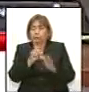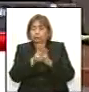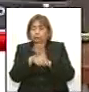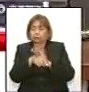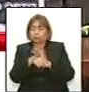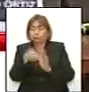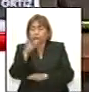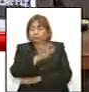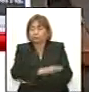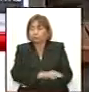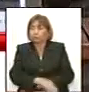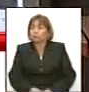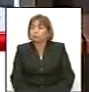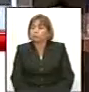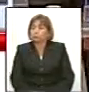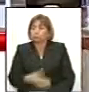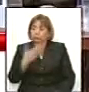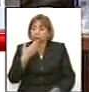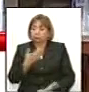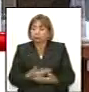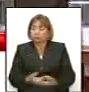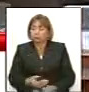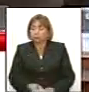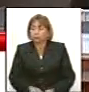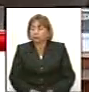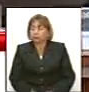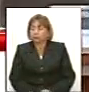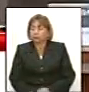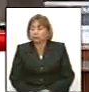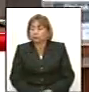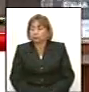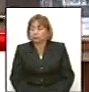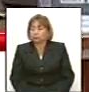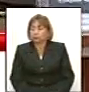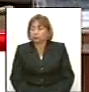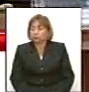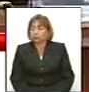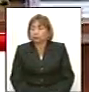2:28 de la tarde. Gracias a todos los congresistas.